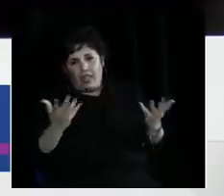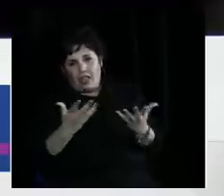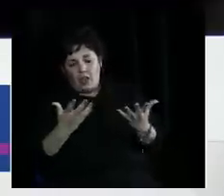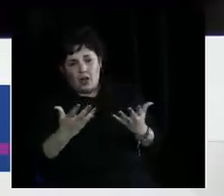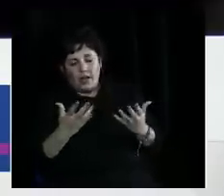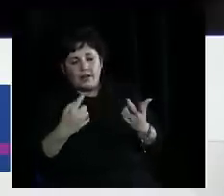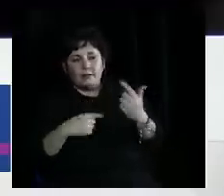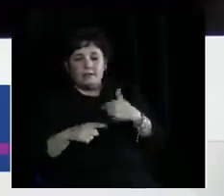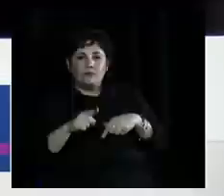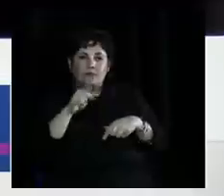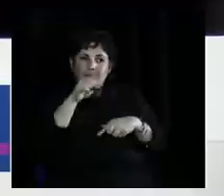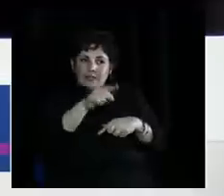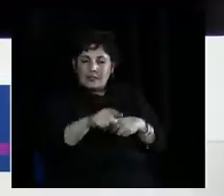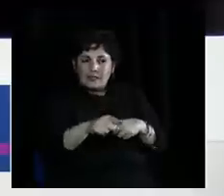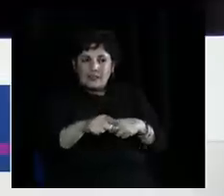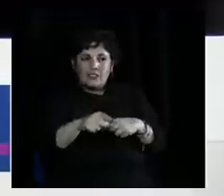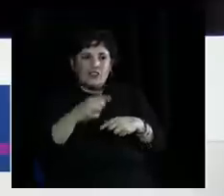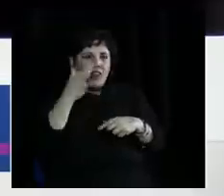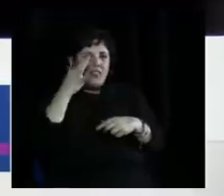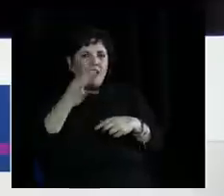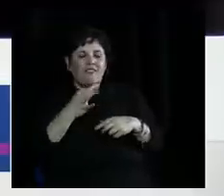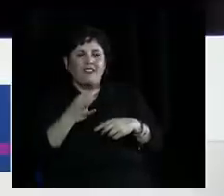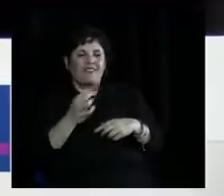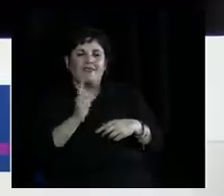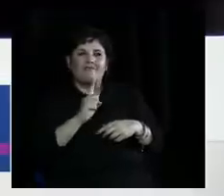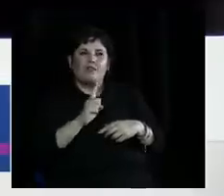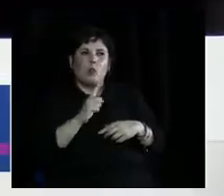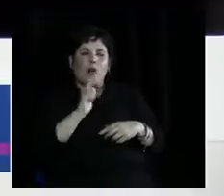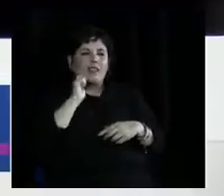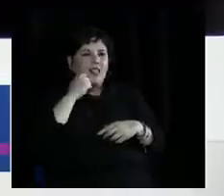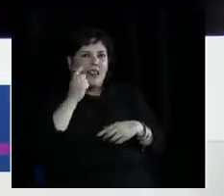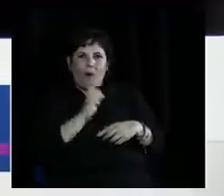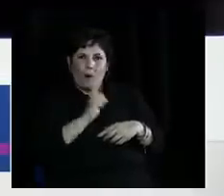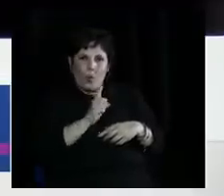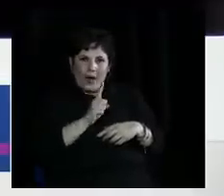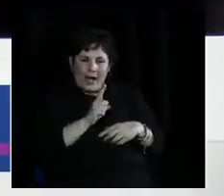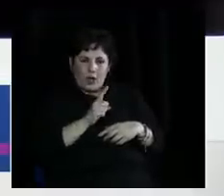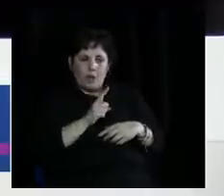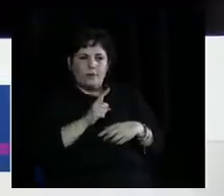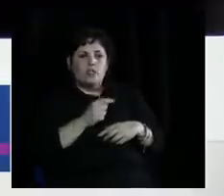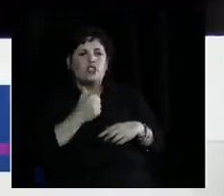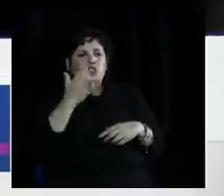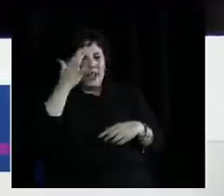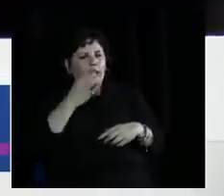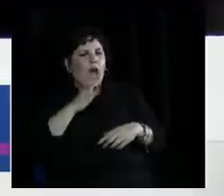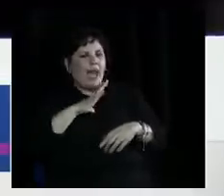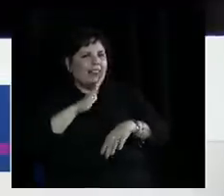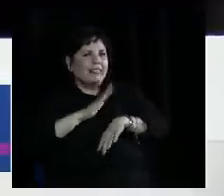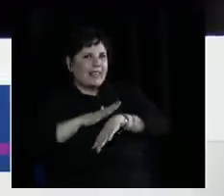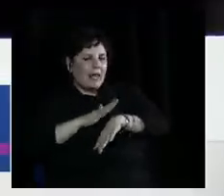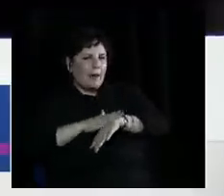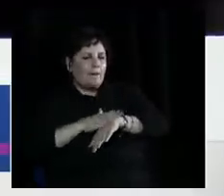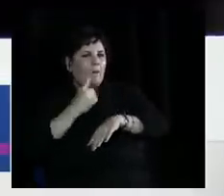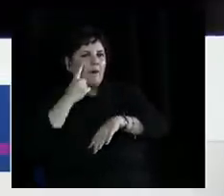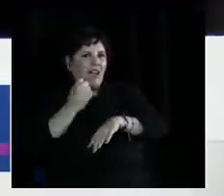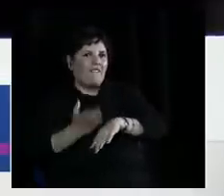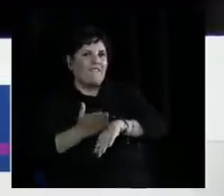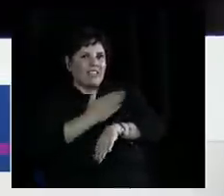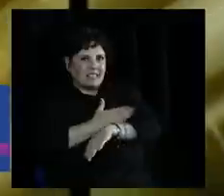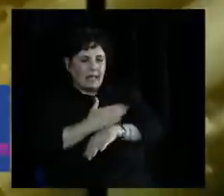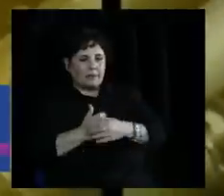la verdad, es que no debería ocurrir, y yo estoy convencido de que estamos a tiempo de evitarlo. Sin hablar